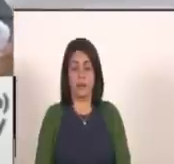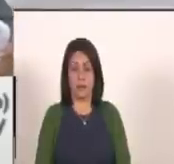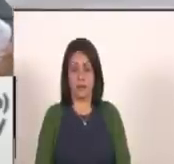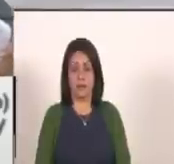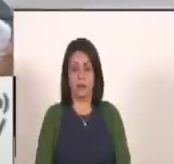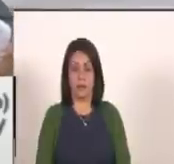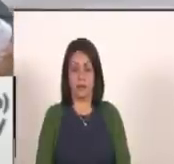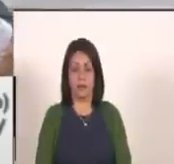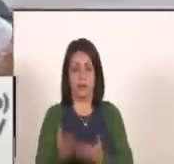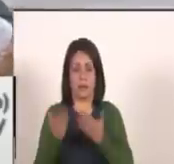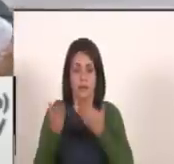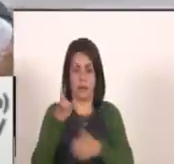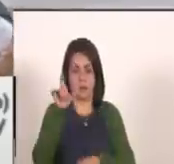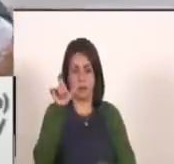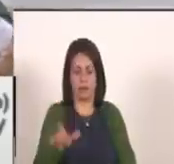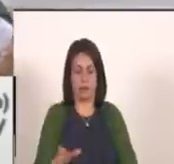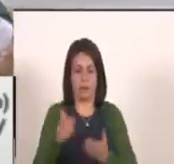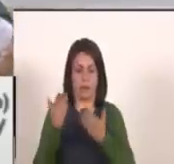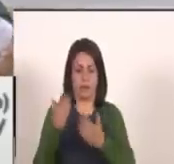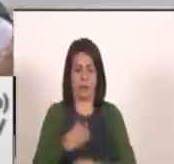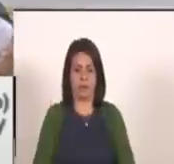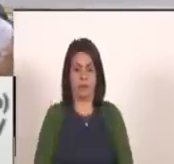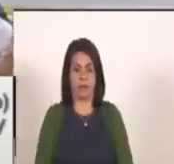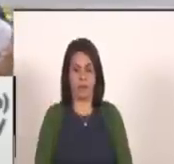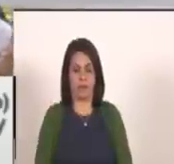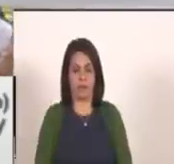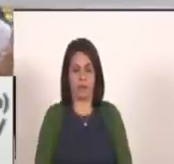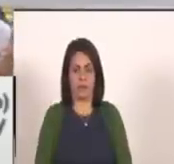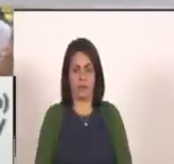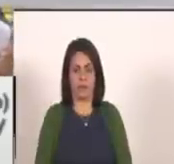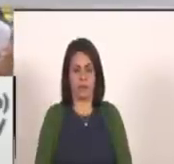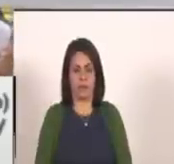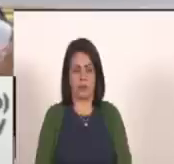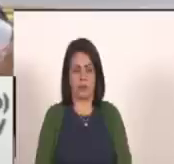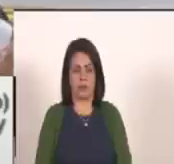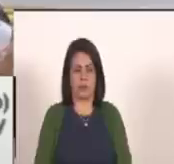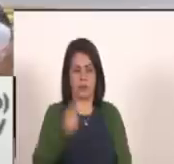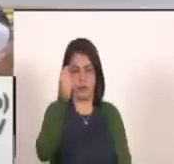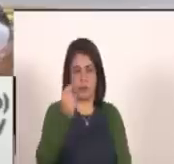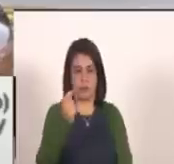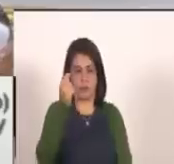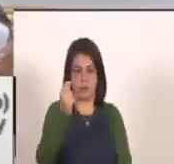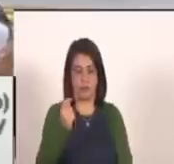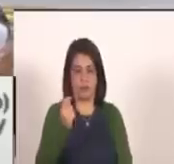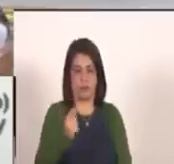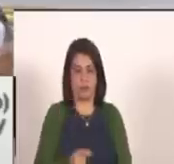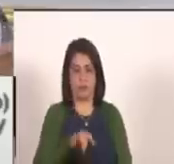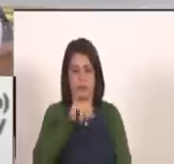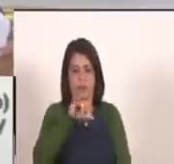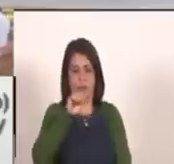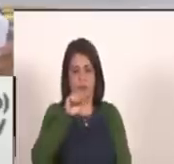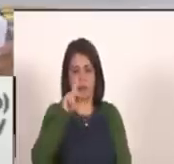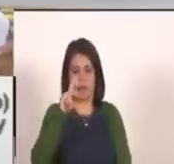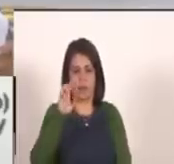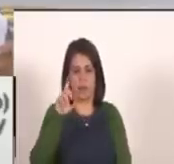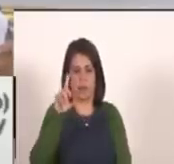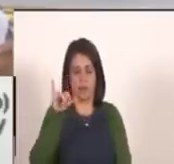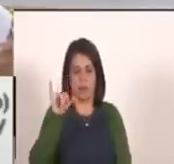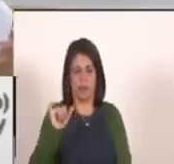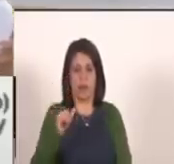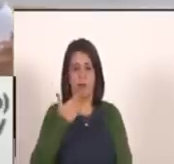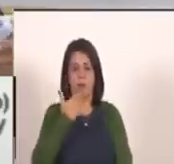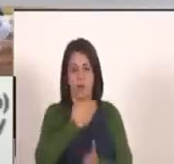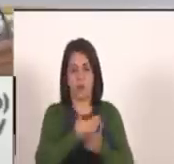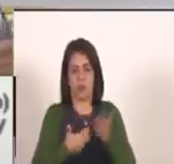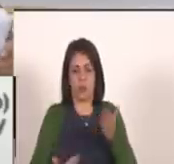Bien, voy a dejar en el derecho de palabra a la diputada Ginkelis Gutiérrez para